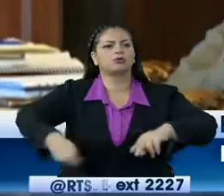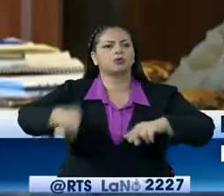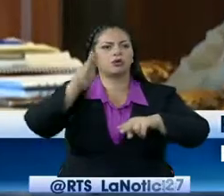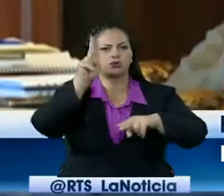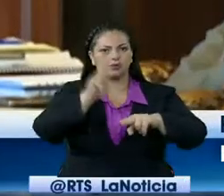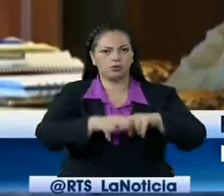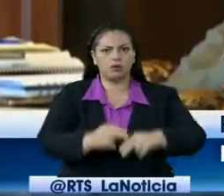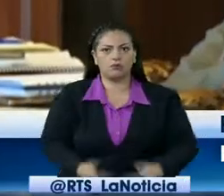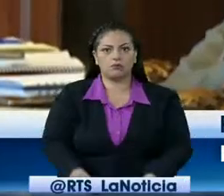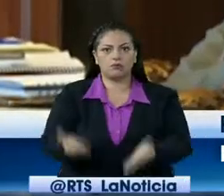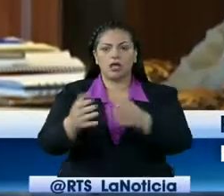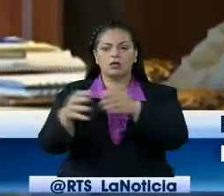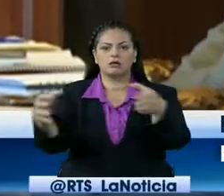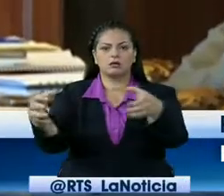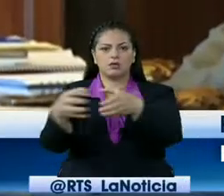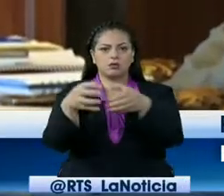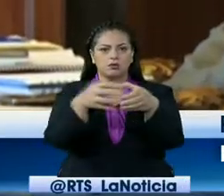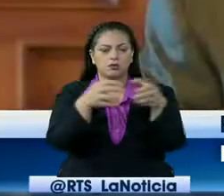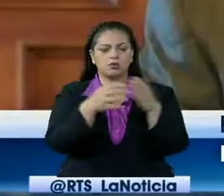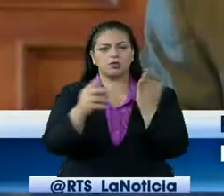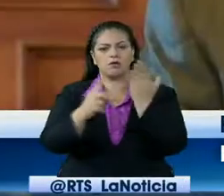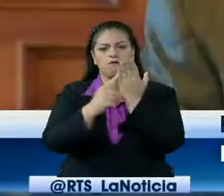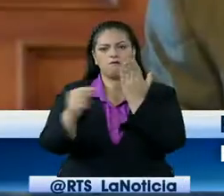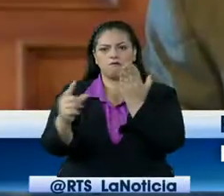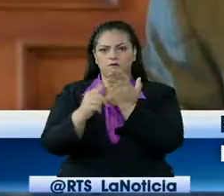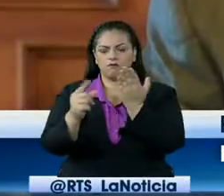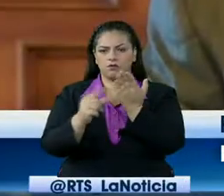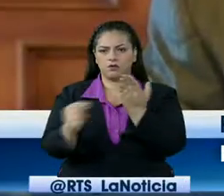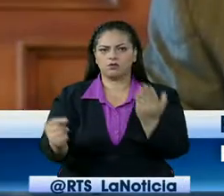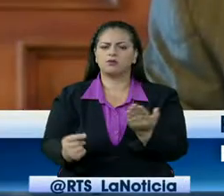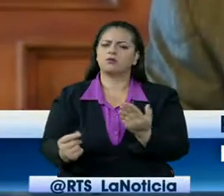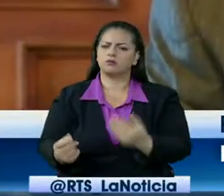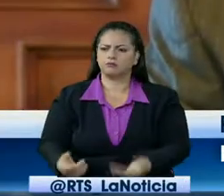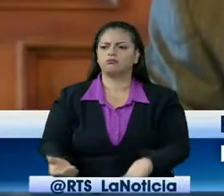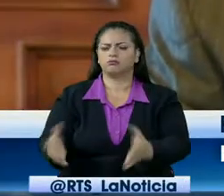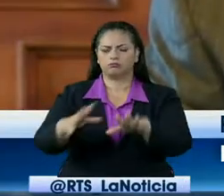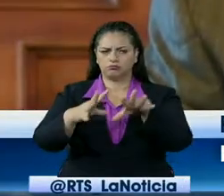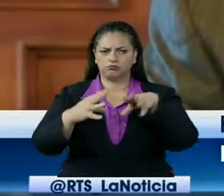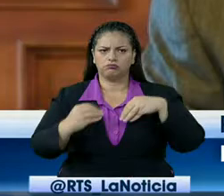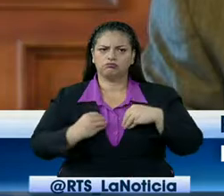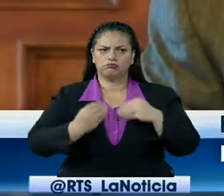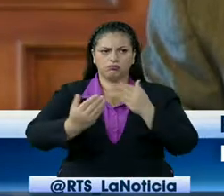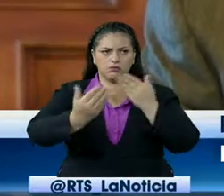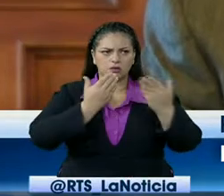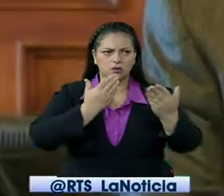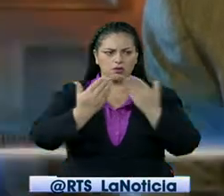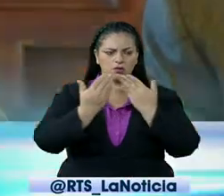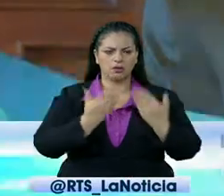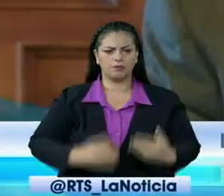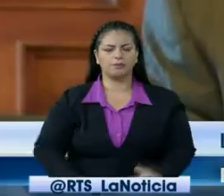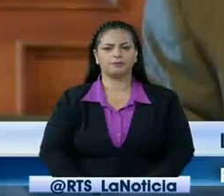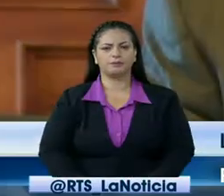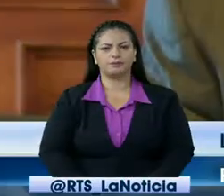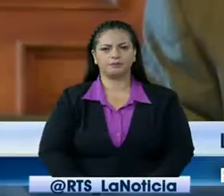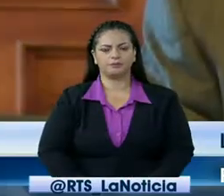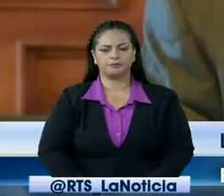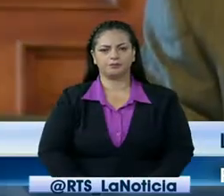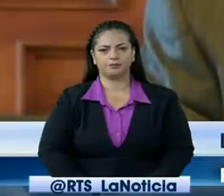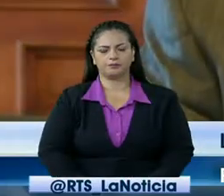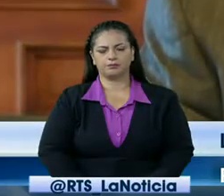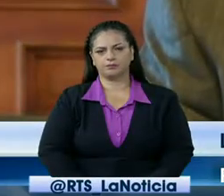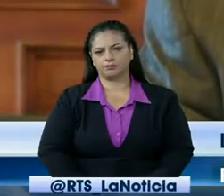del Sector Financiero Popular y Solidario. Su espectro de acción es el espectro, sin duda alguna, de aquellos emprendimientos